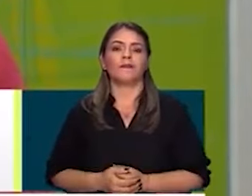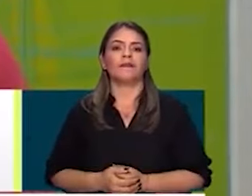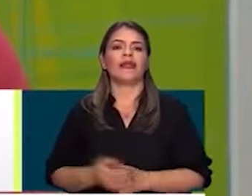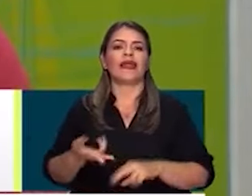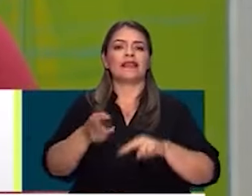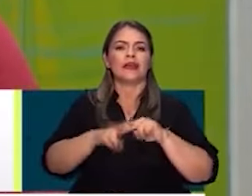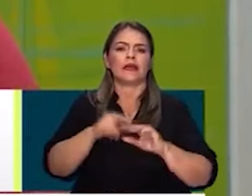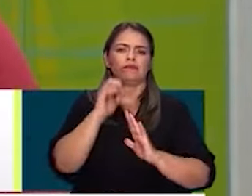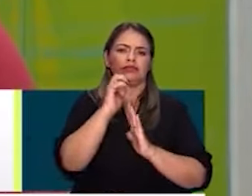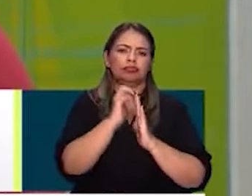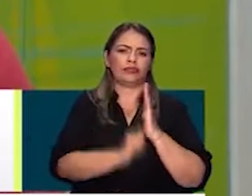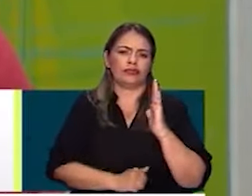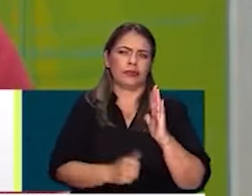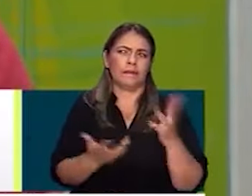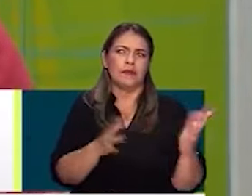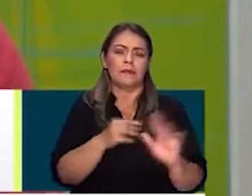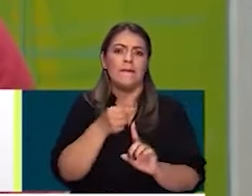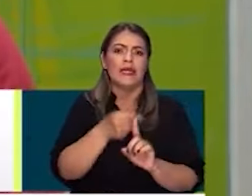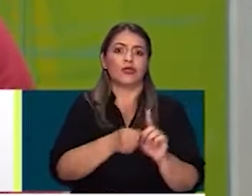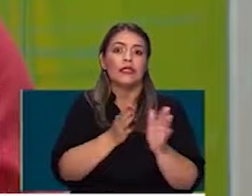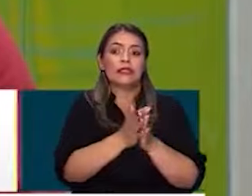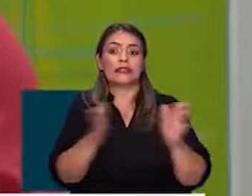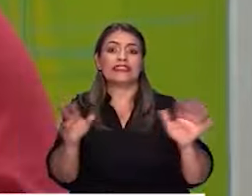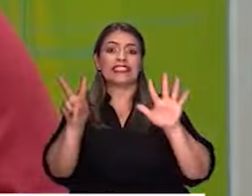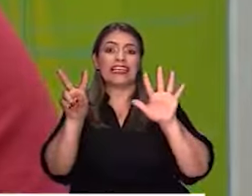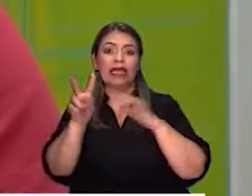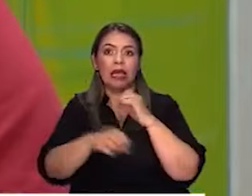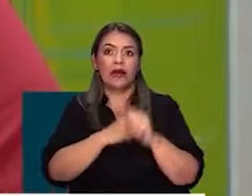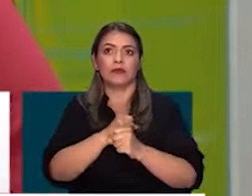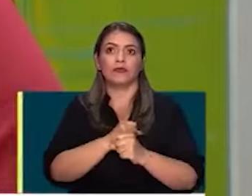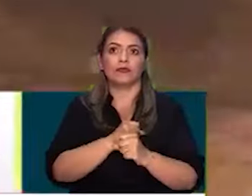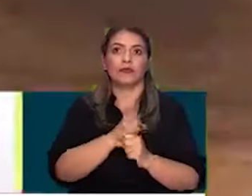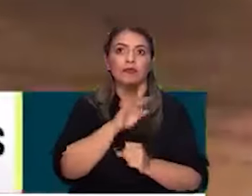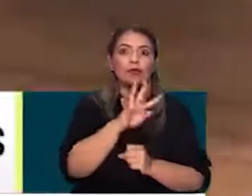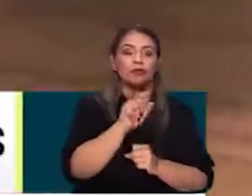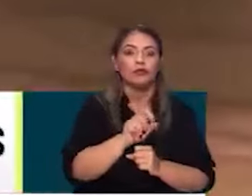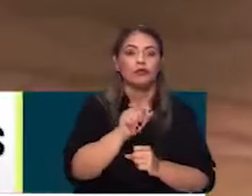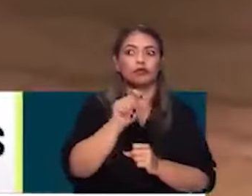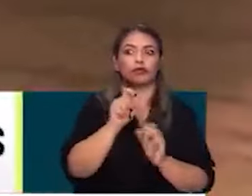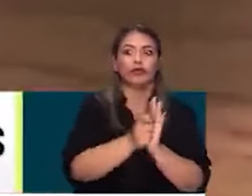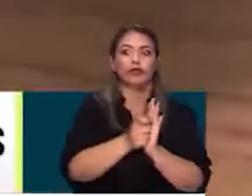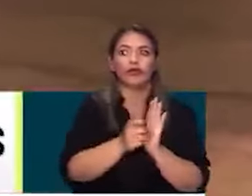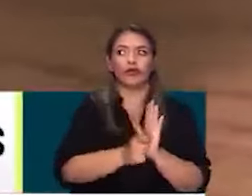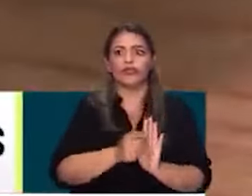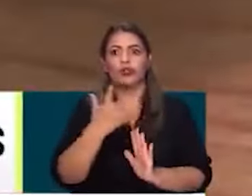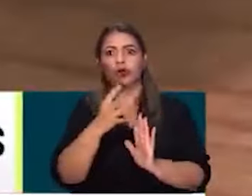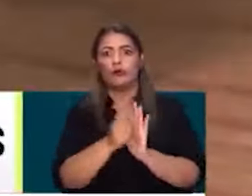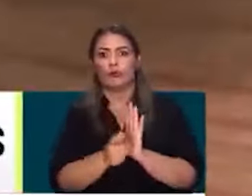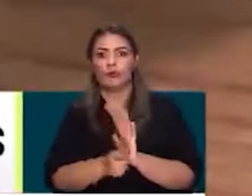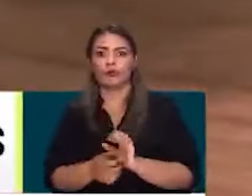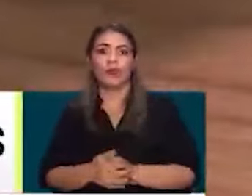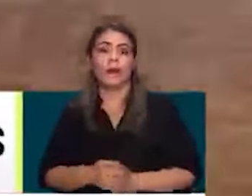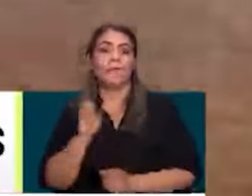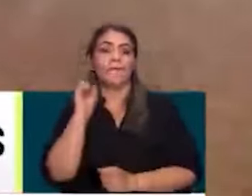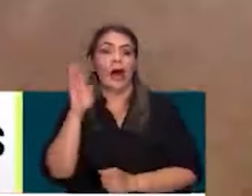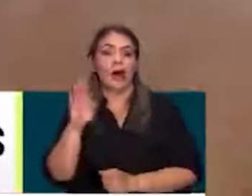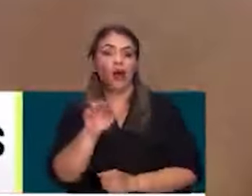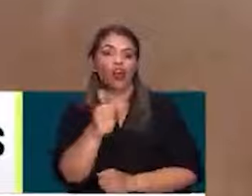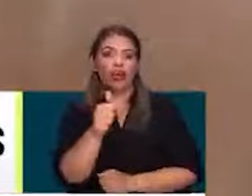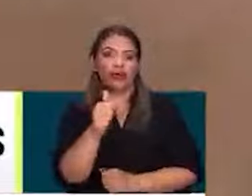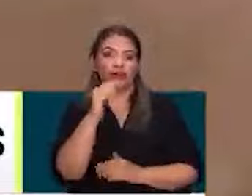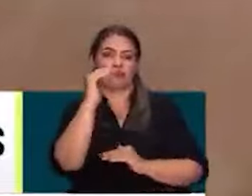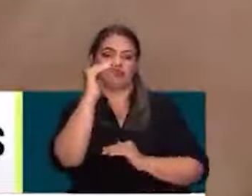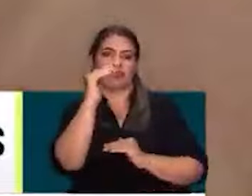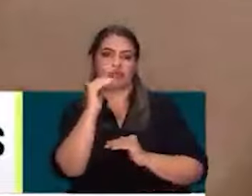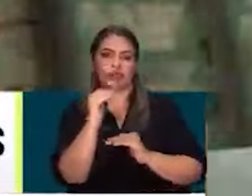bajar mensualmente durante 7 años cuatro o cinco puntos a la tasa de interés cerca de 10 bancos ajustaron las tasas de interés de crédito hipotecario